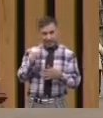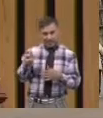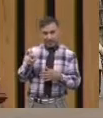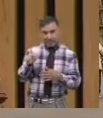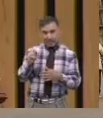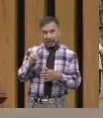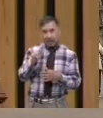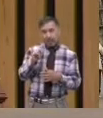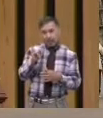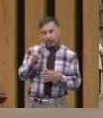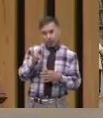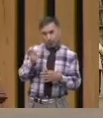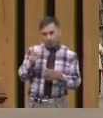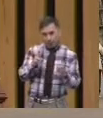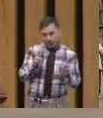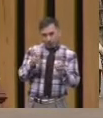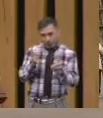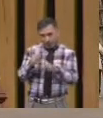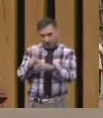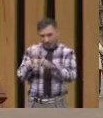es distinto.